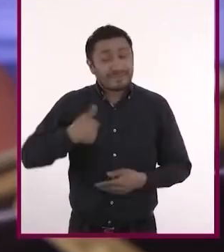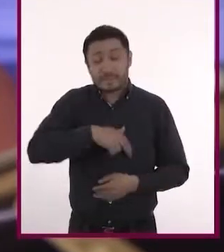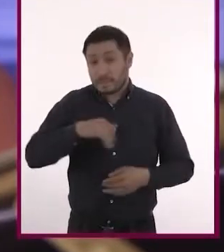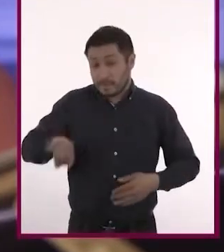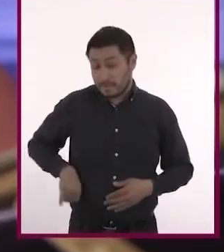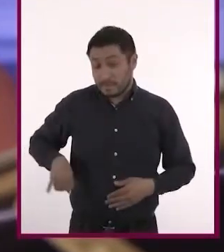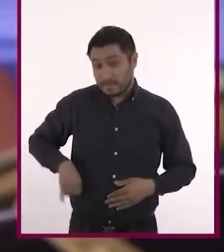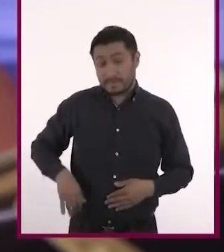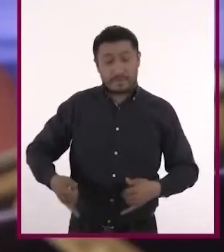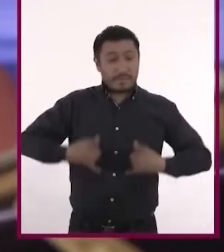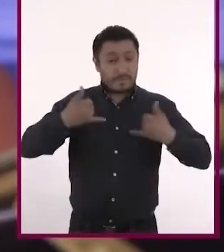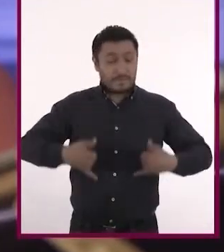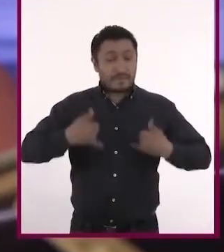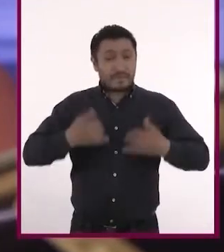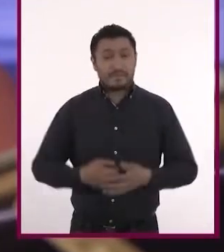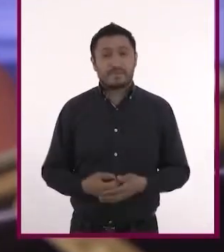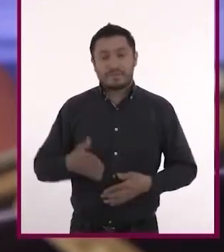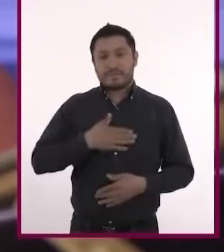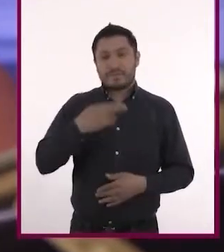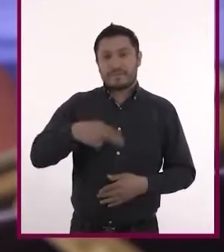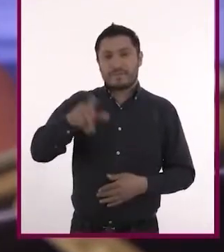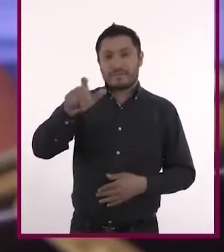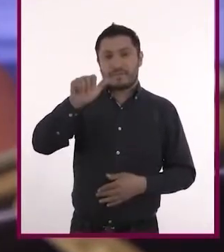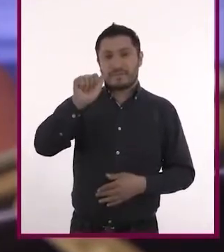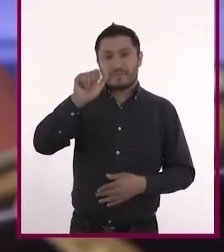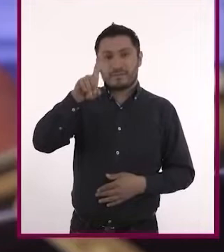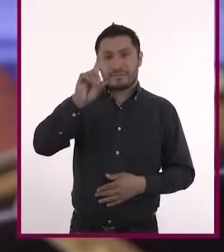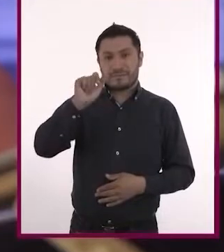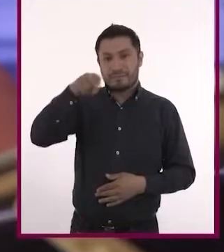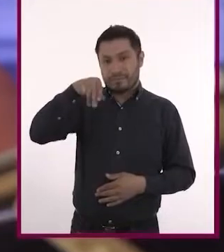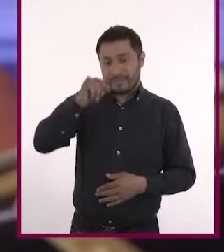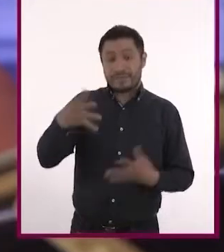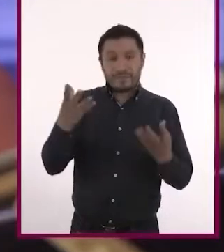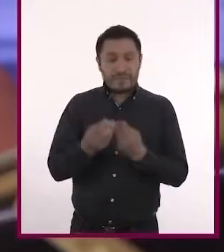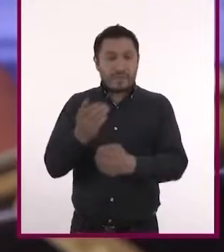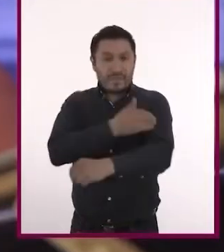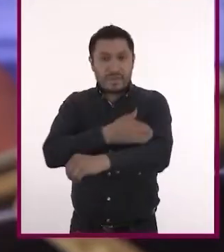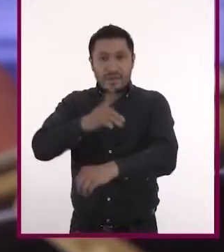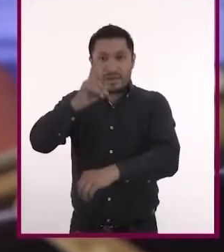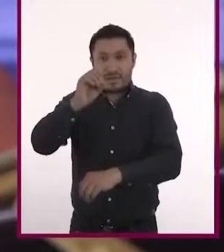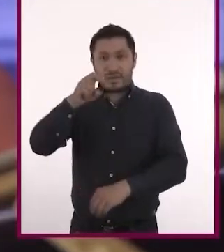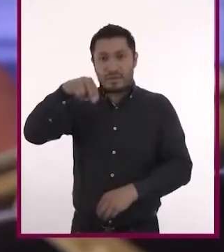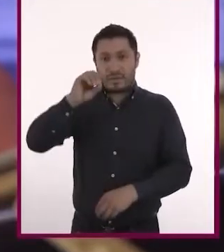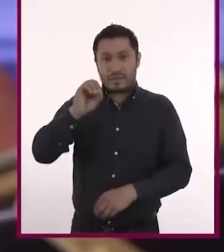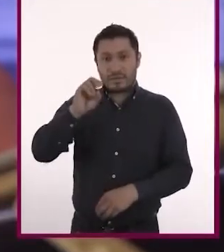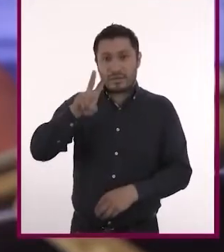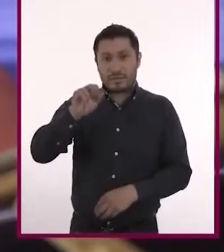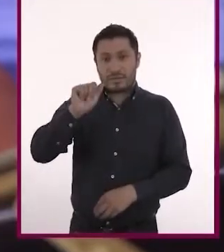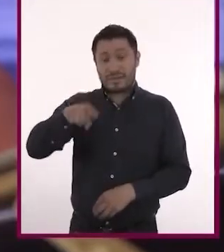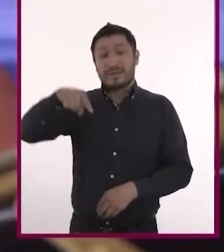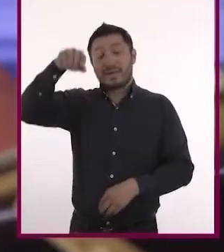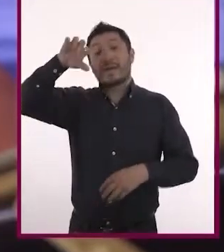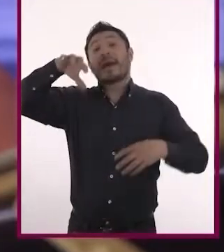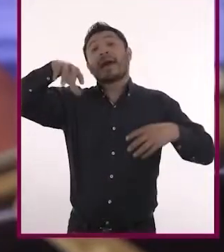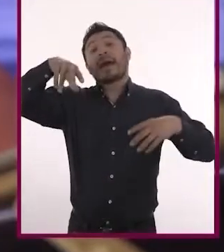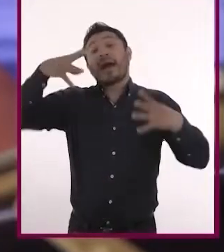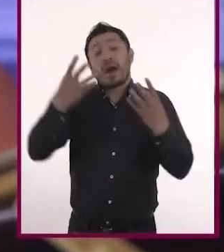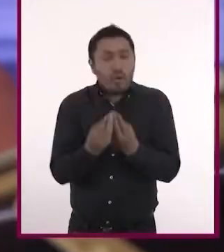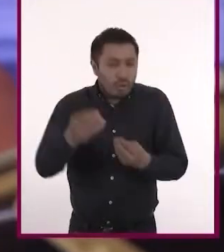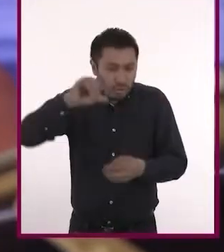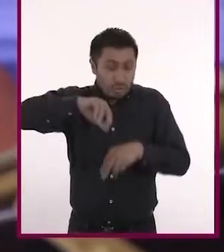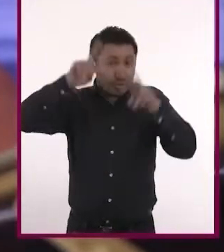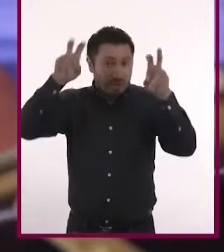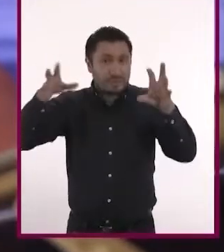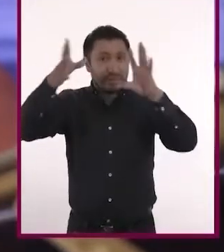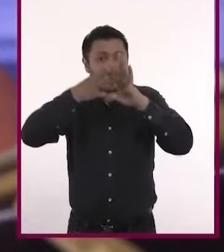sociedad y como jóvenes. Yo soy Shadani y junto a mi compañero Donovan hemos preparado con mucho gusto este programa para ustedes. La salud